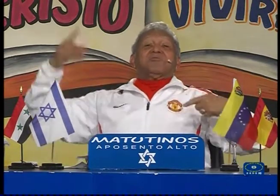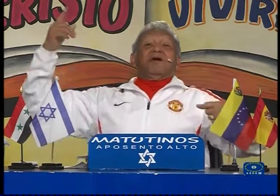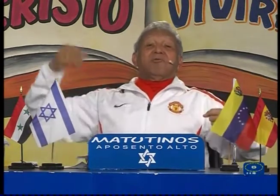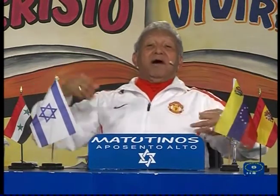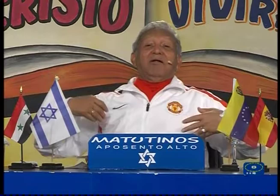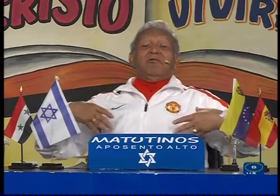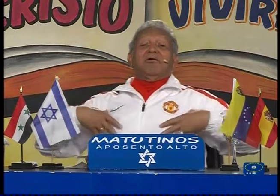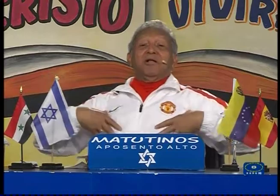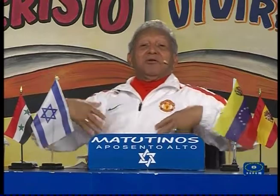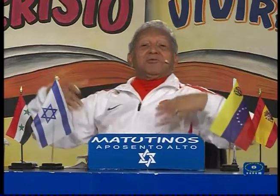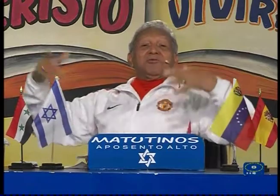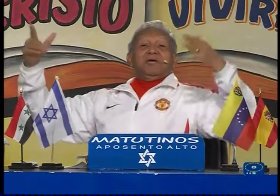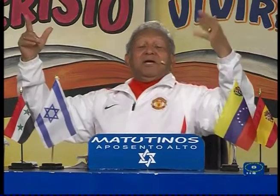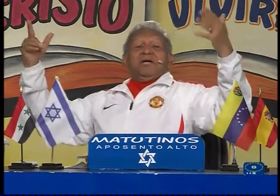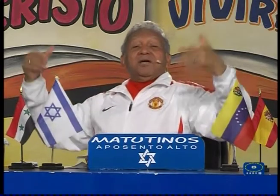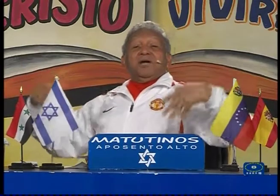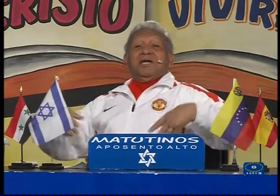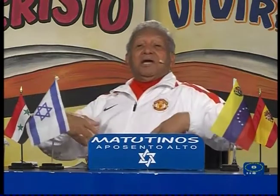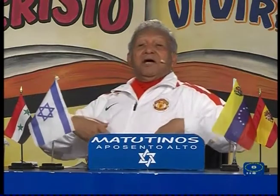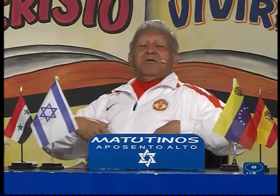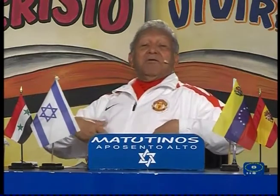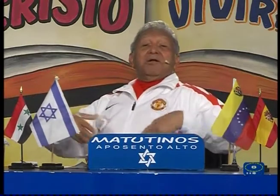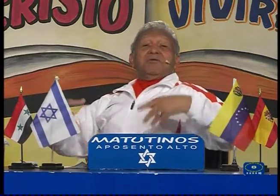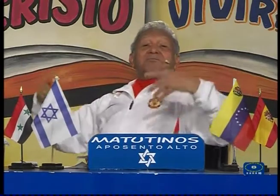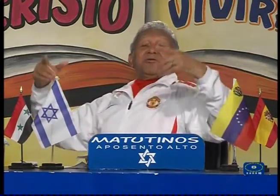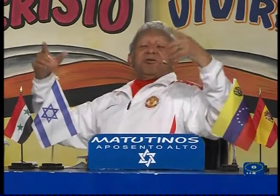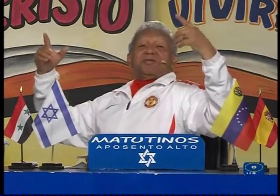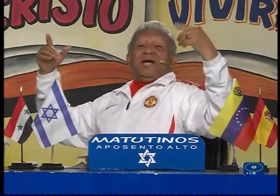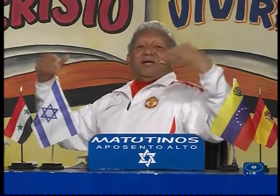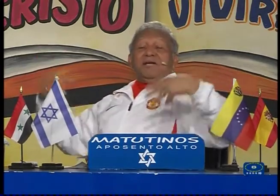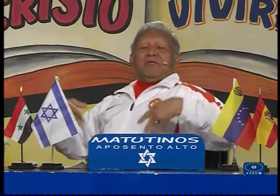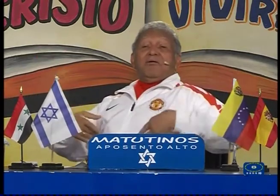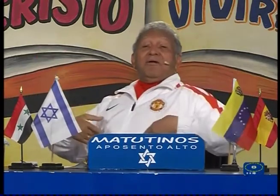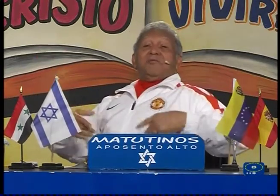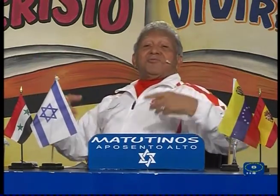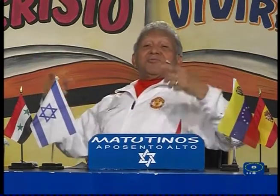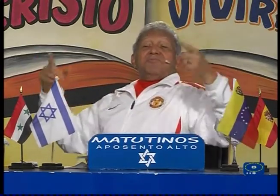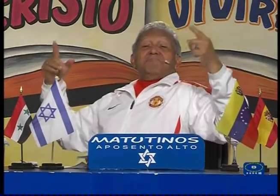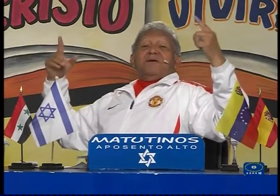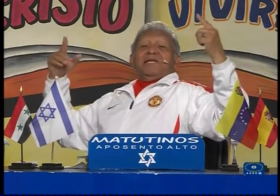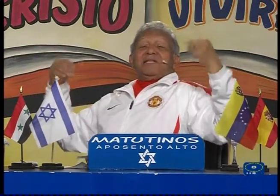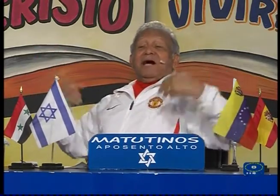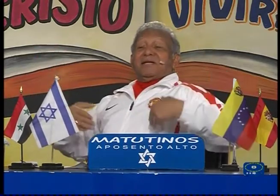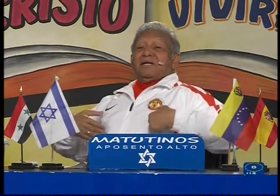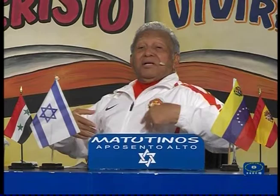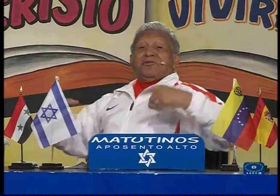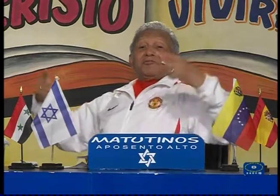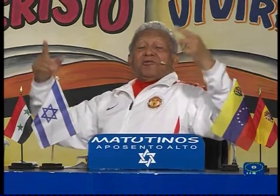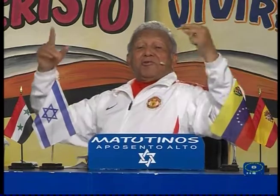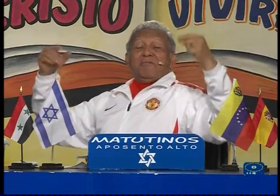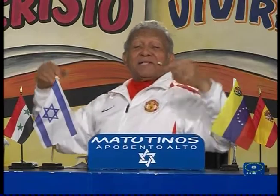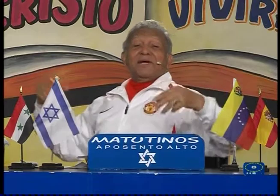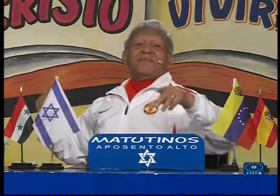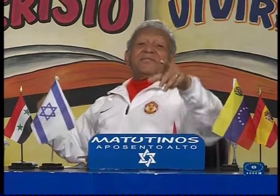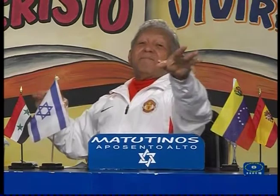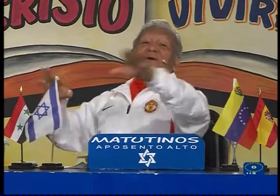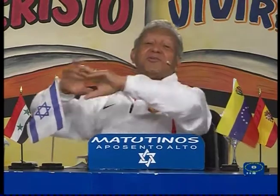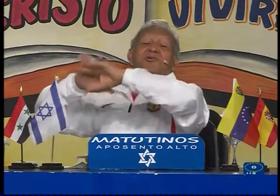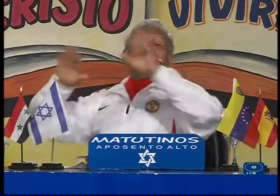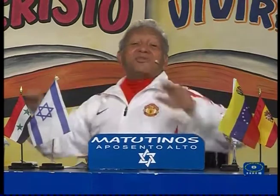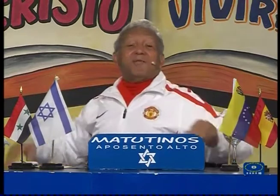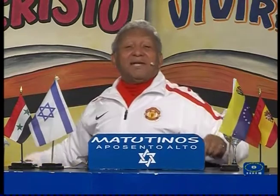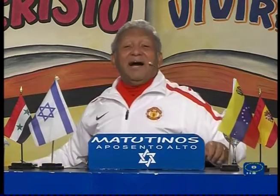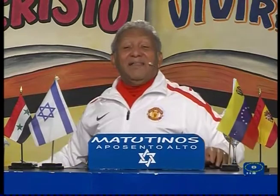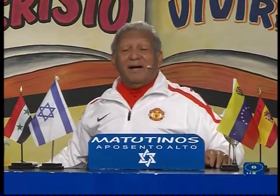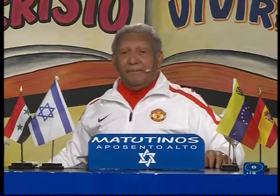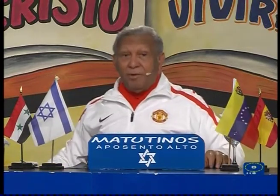yo soy abogado, yo soy ingeniero, yo soy técnico, yo soy militar, yo soy comerciante, ese pastor